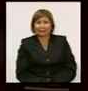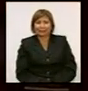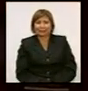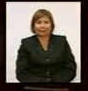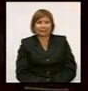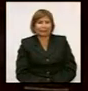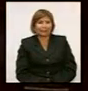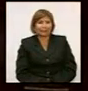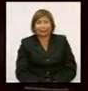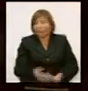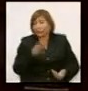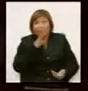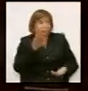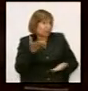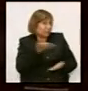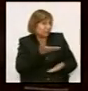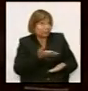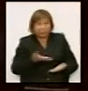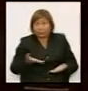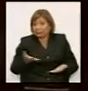No sé si está aquí